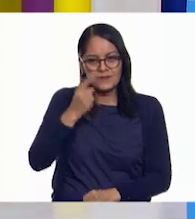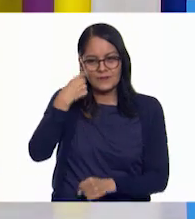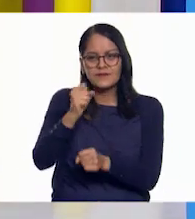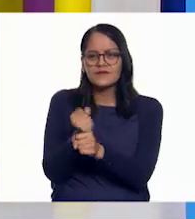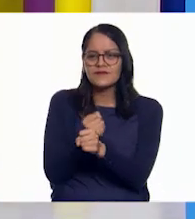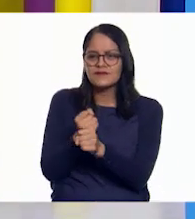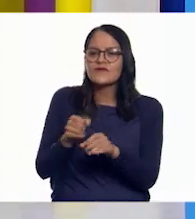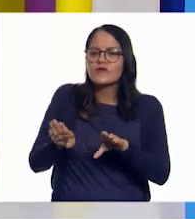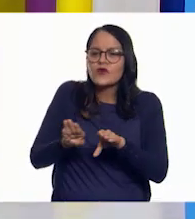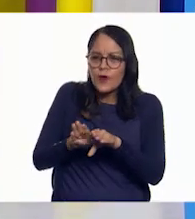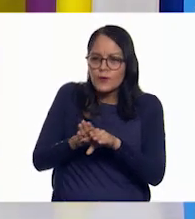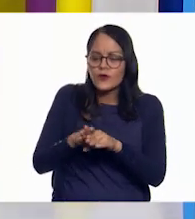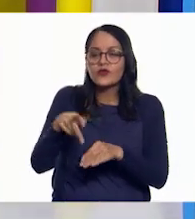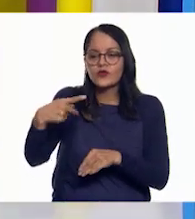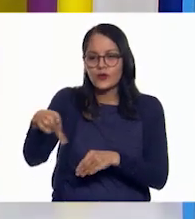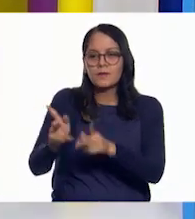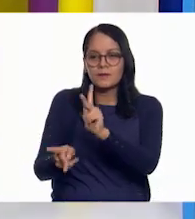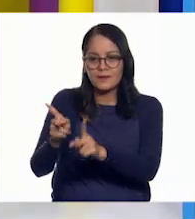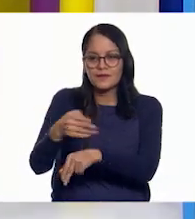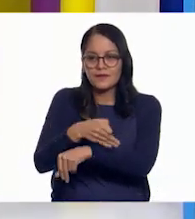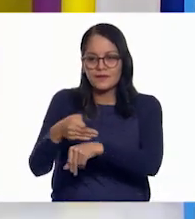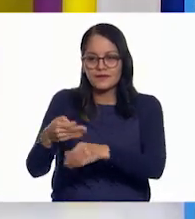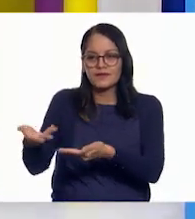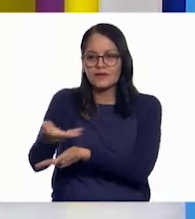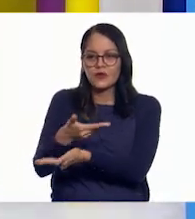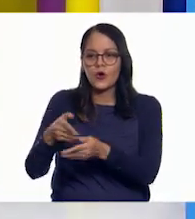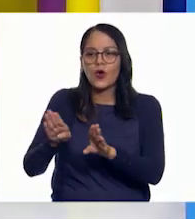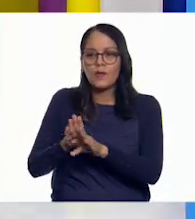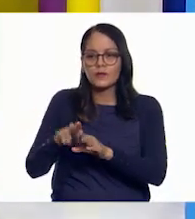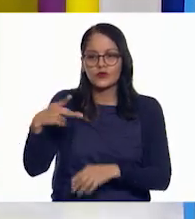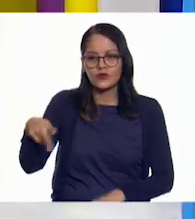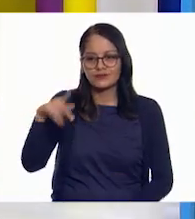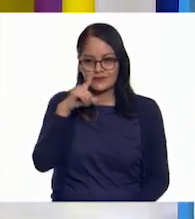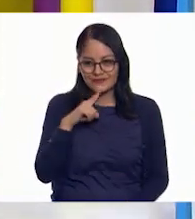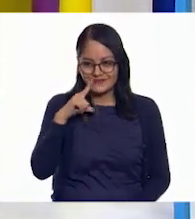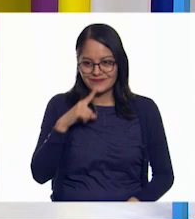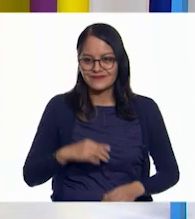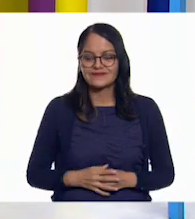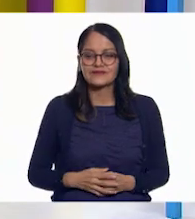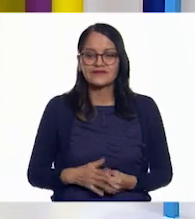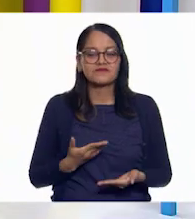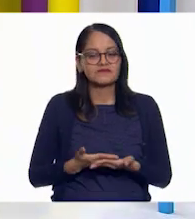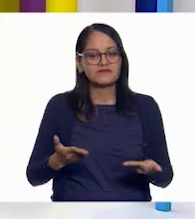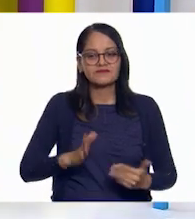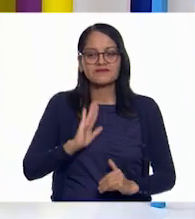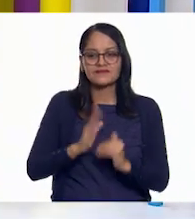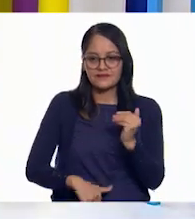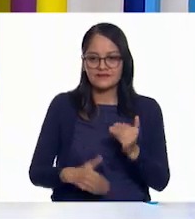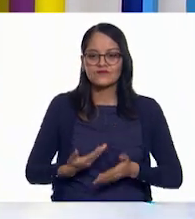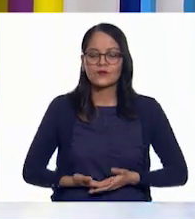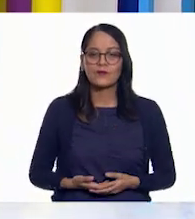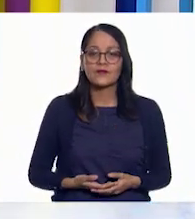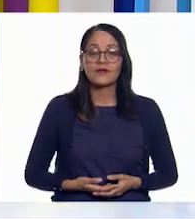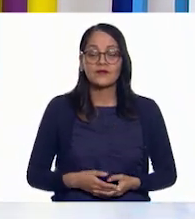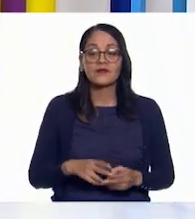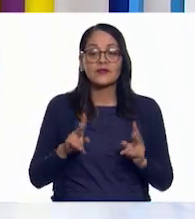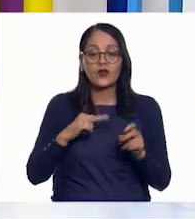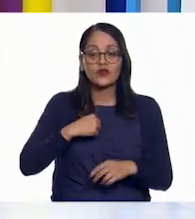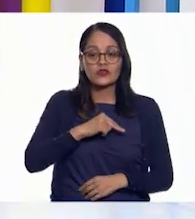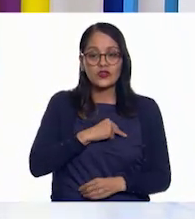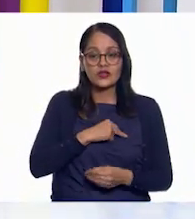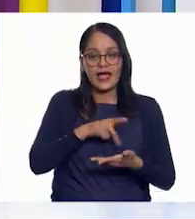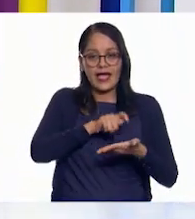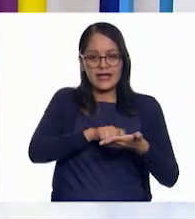para practicarla y platica con tu familia en tu lengua materna. Listo, terminamos. Esto fue escribimos